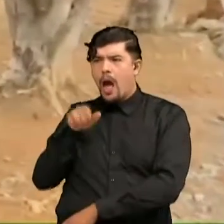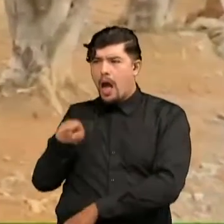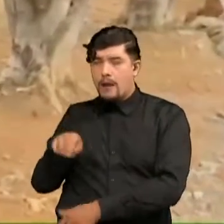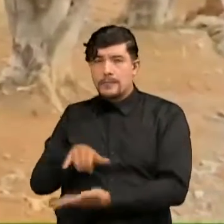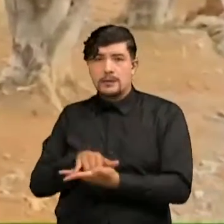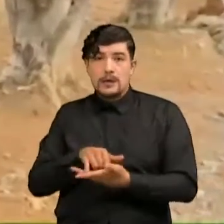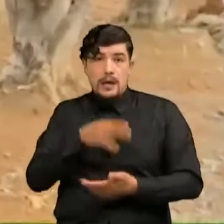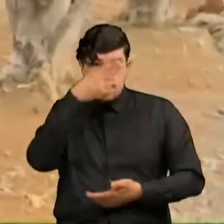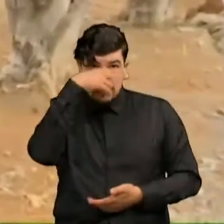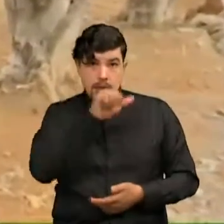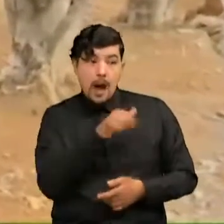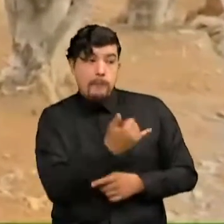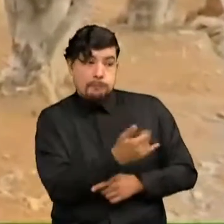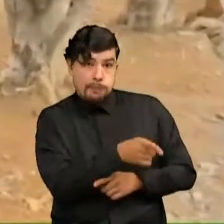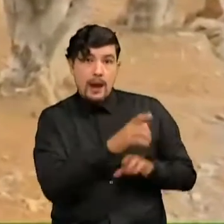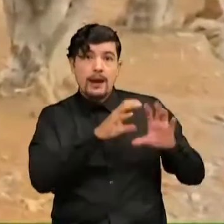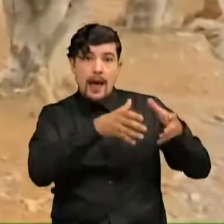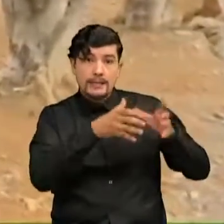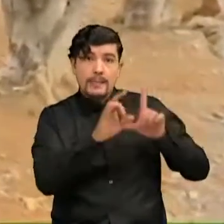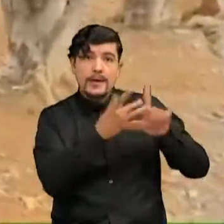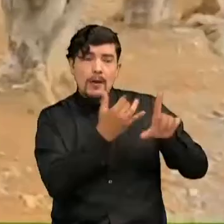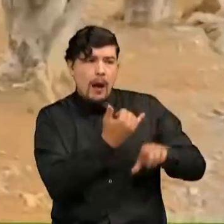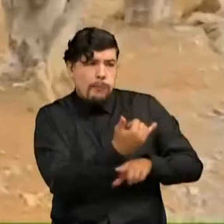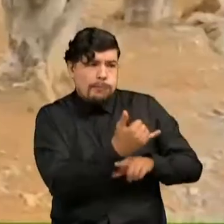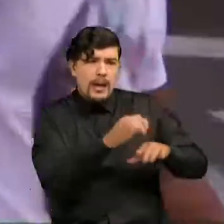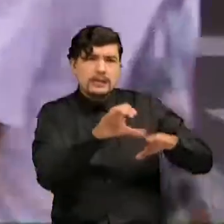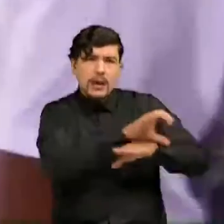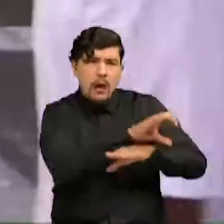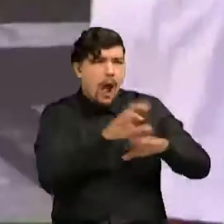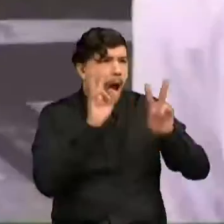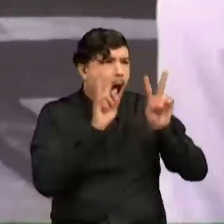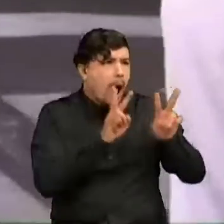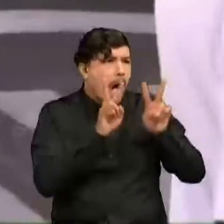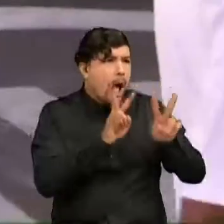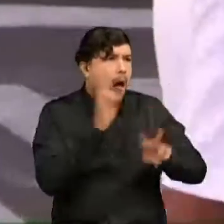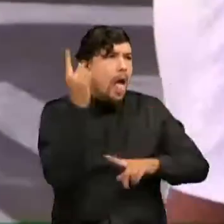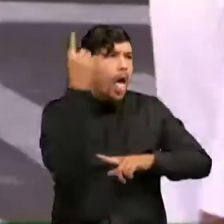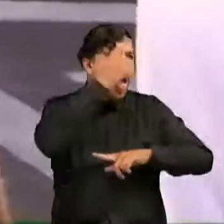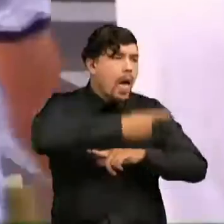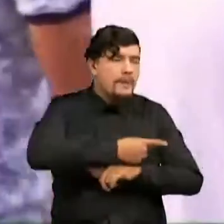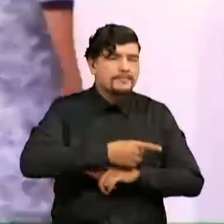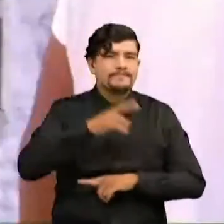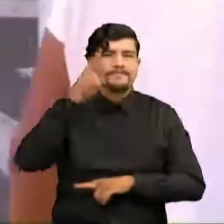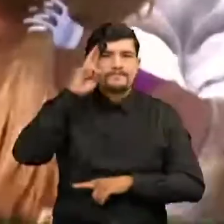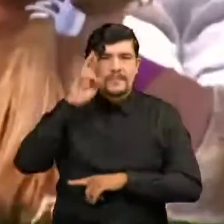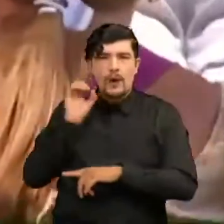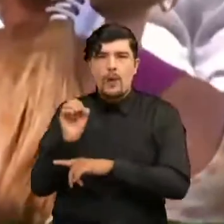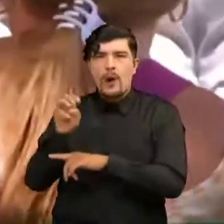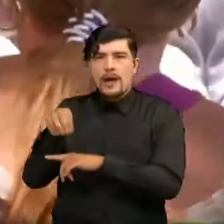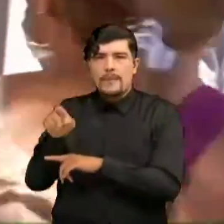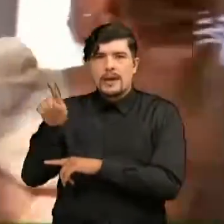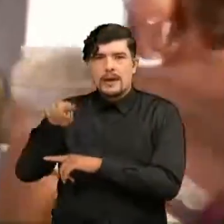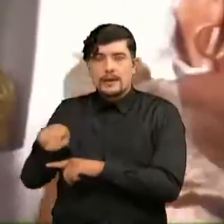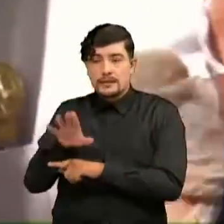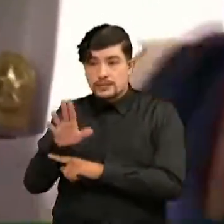está en clases virtuales y maneja mucho la parte que es el computador. De acuerdo a estudios revelados por la OMS,